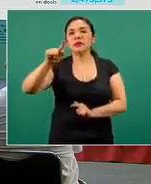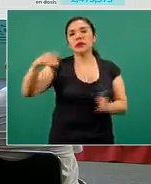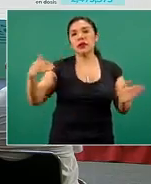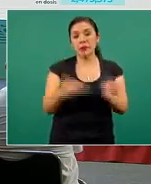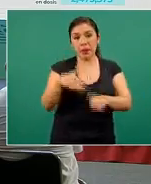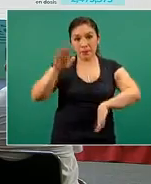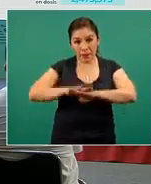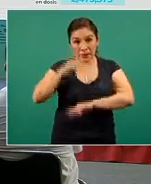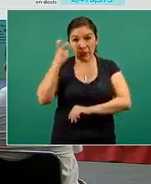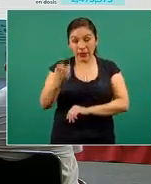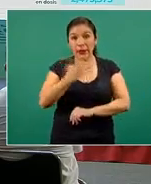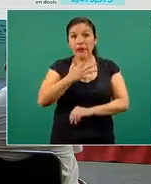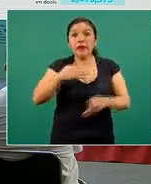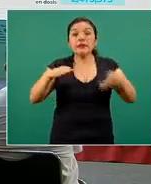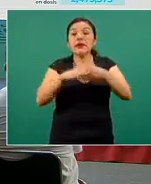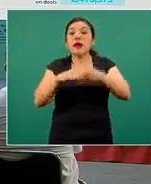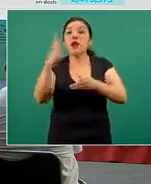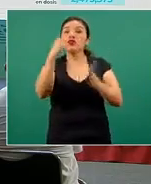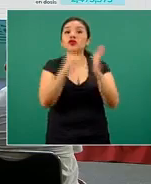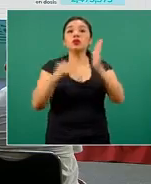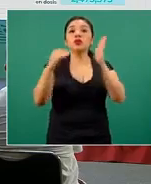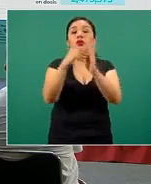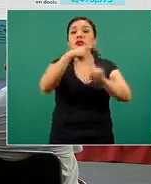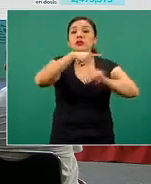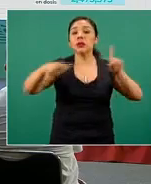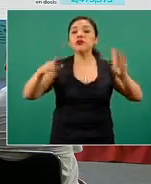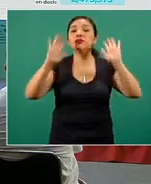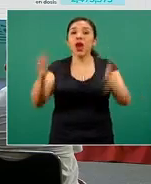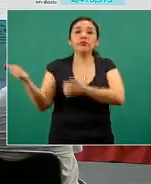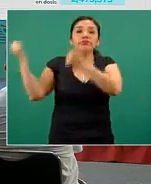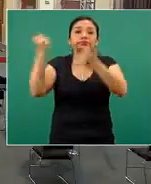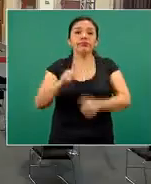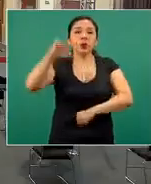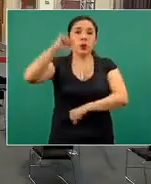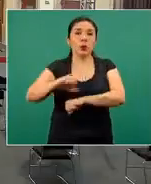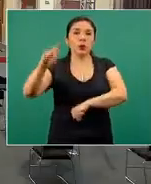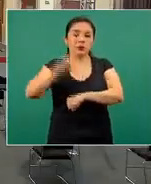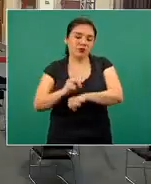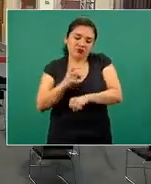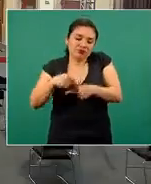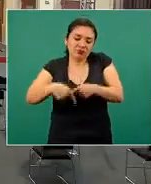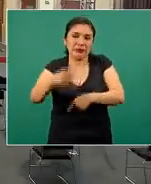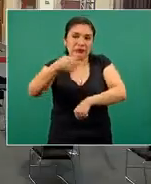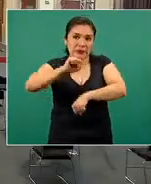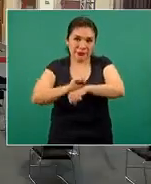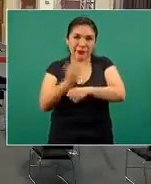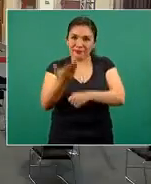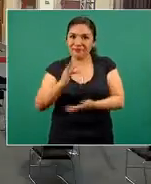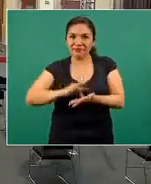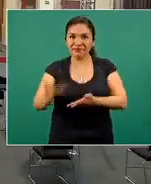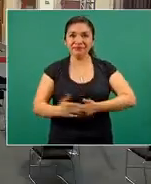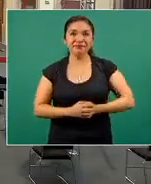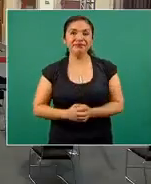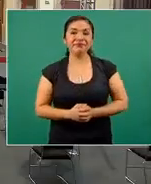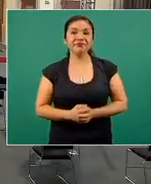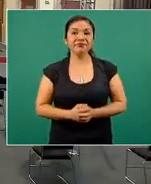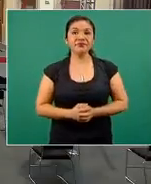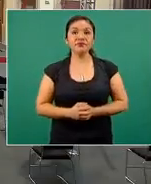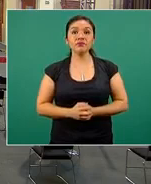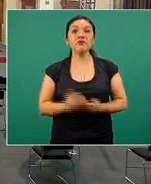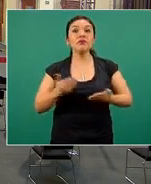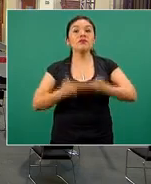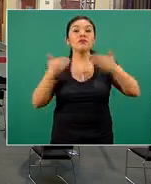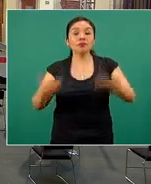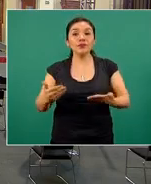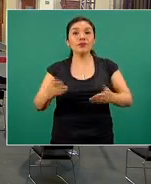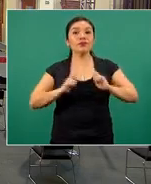Entonces, tenemos casi las 2,5 millones que recibimos esta semana. Gracias. Vamos entonces a